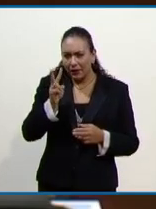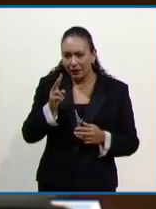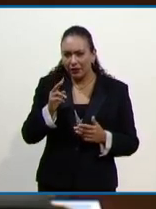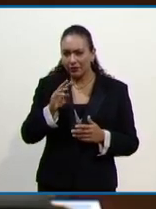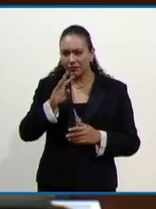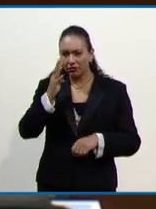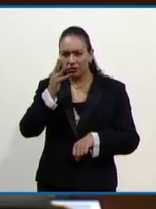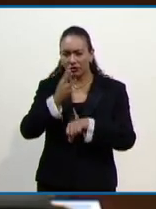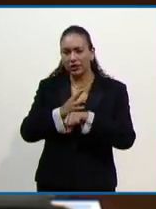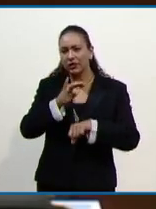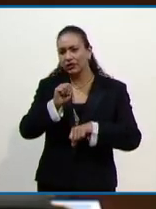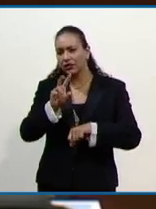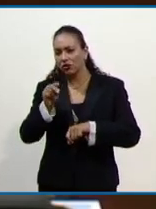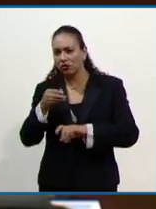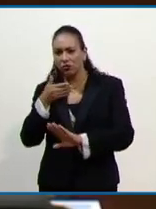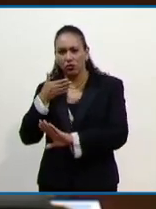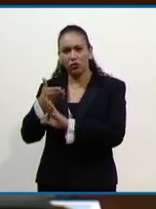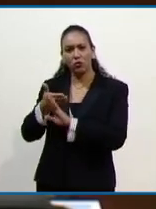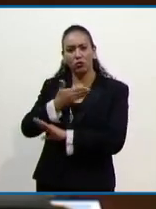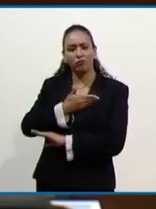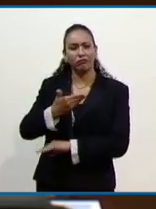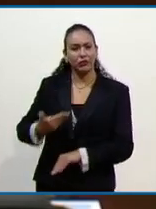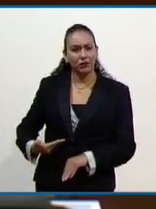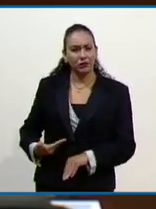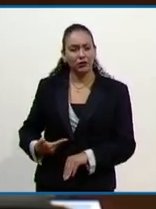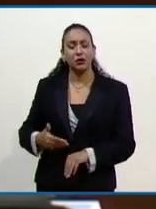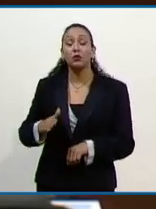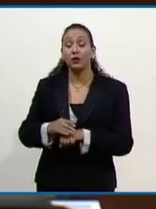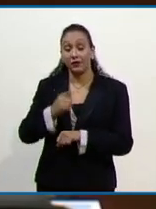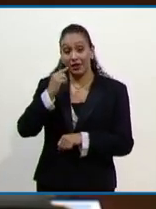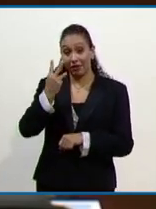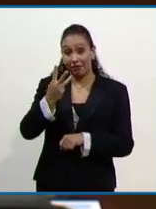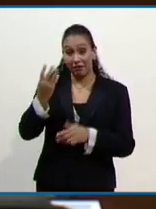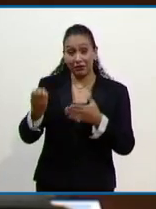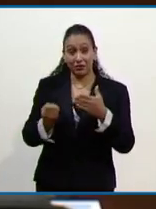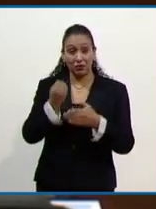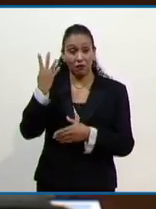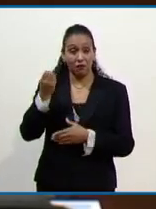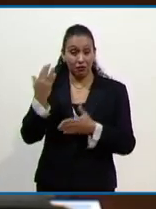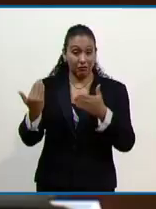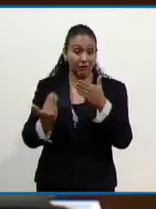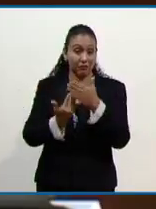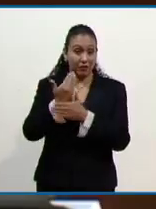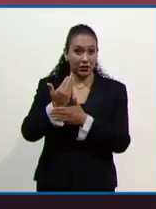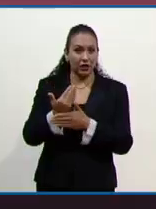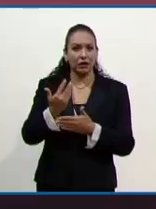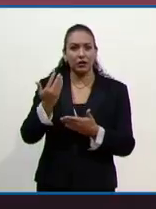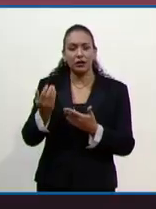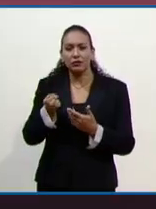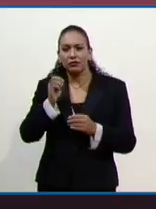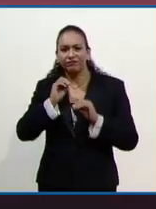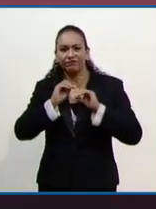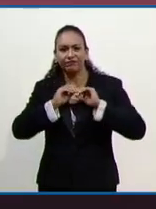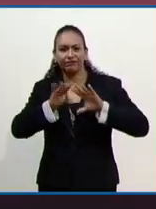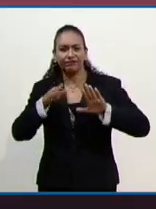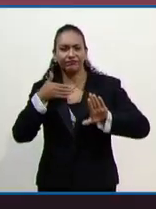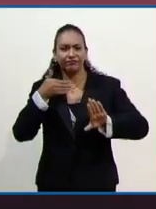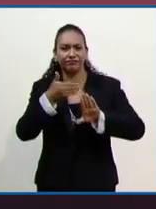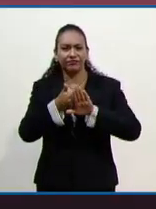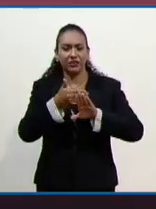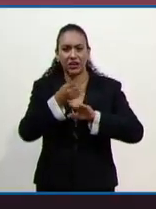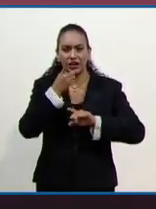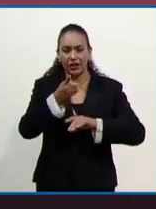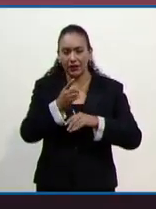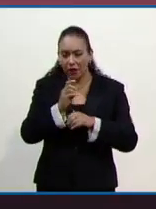declaraciones del titular del Ejecutivo Federal en 3 conferencias mañaneras y revocar en 5 más al considerar que las